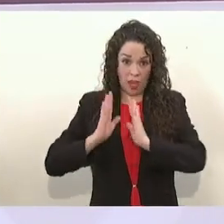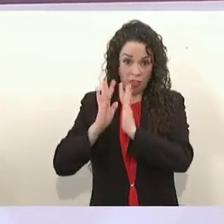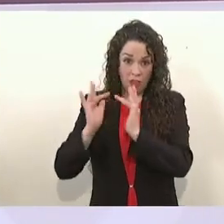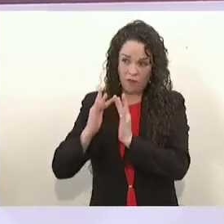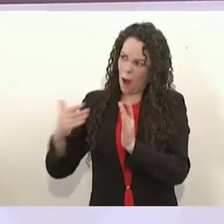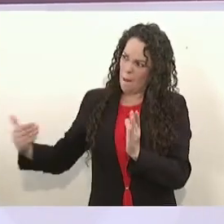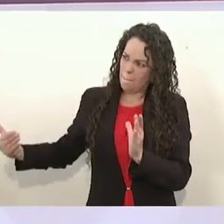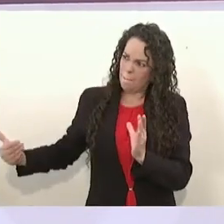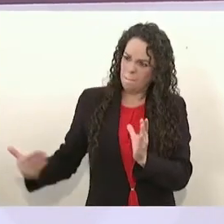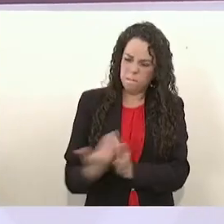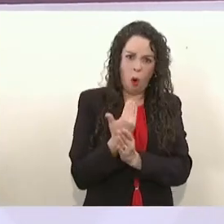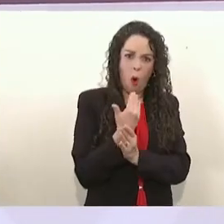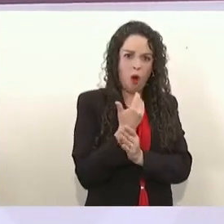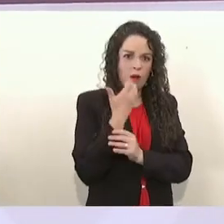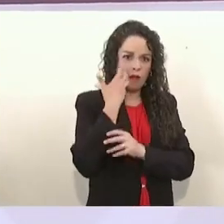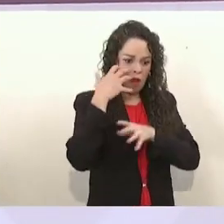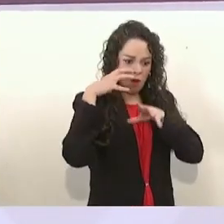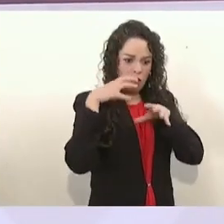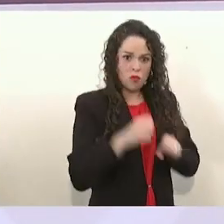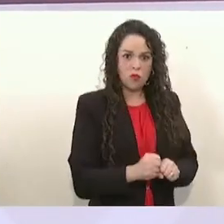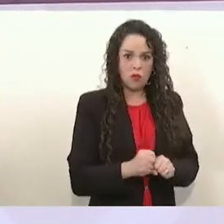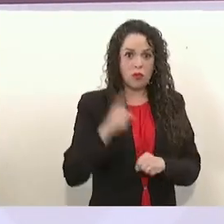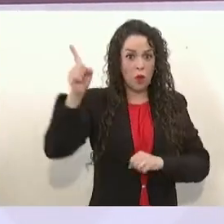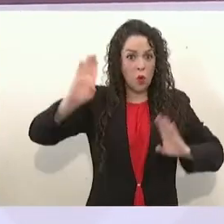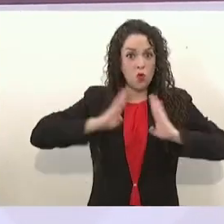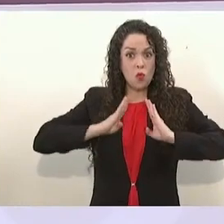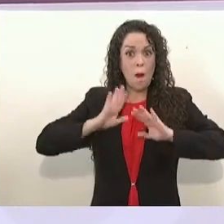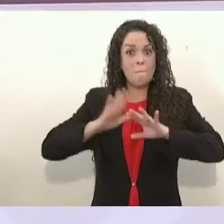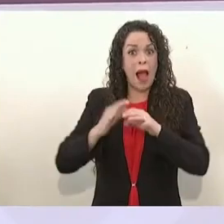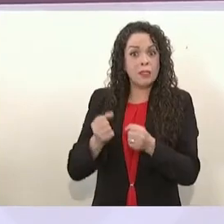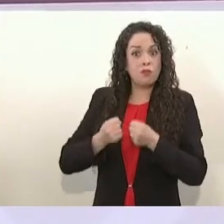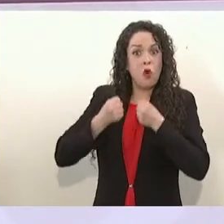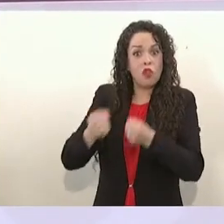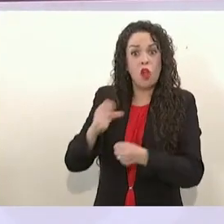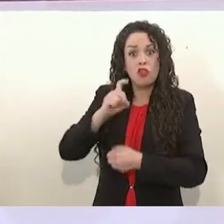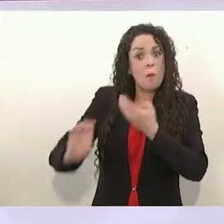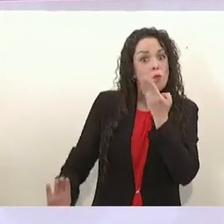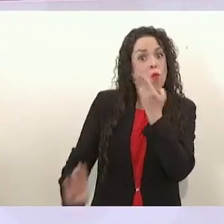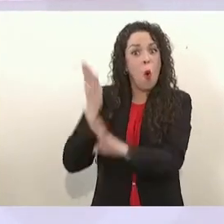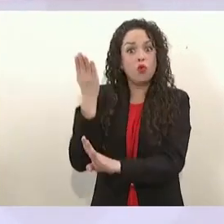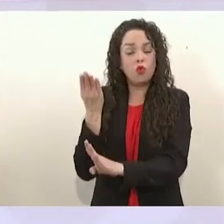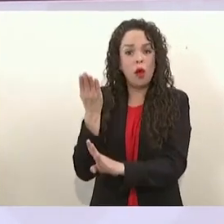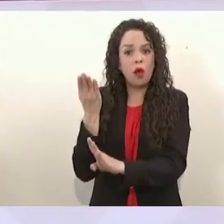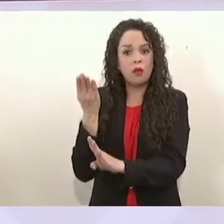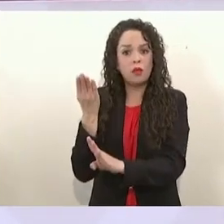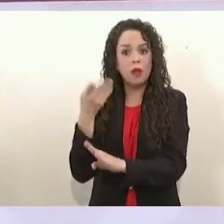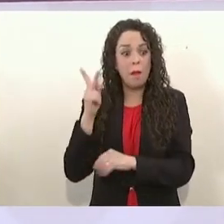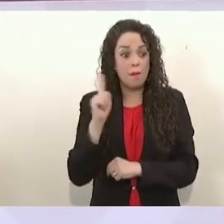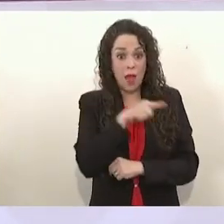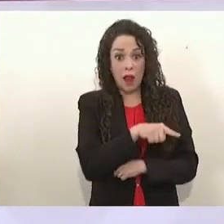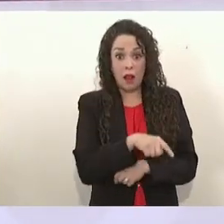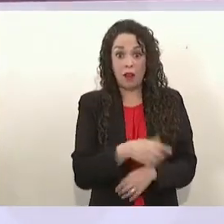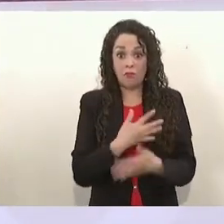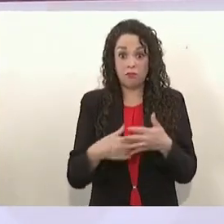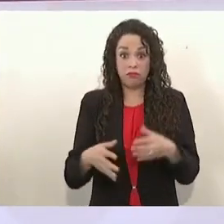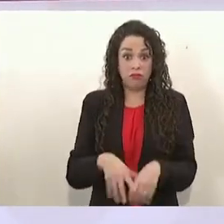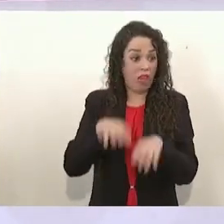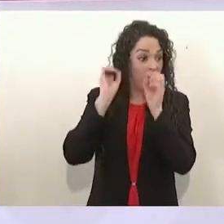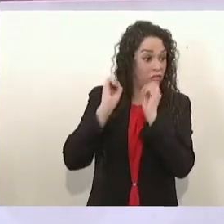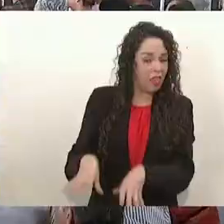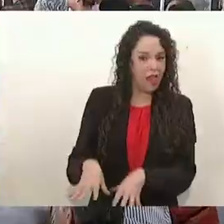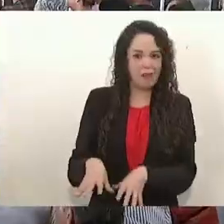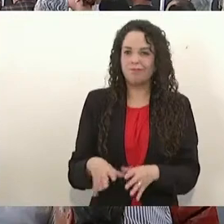el ejército más poderoso del mundo, y nunca se rindieron